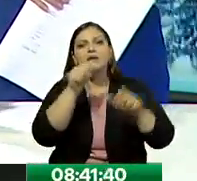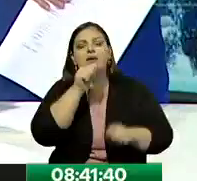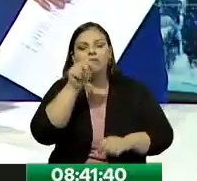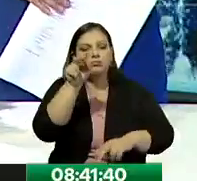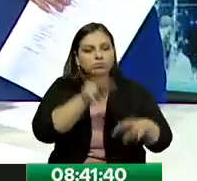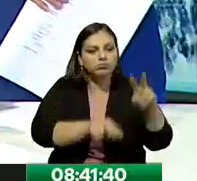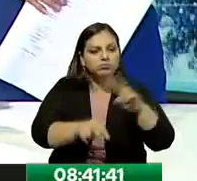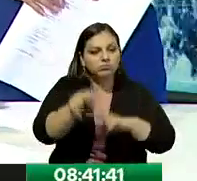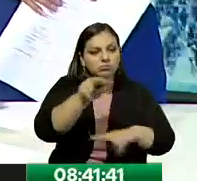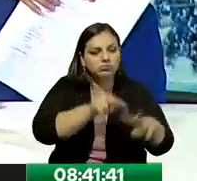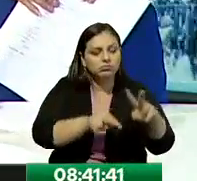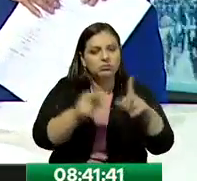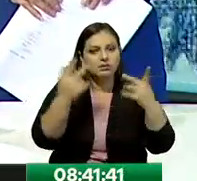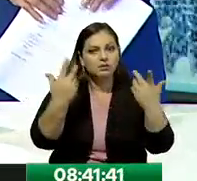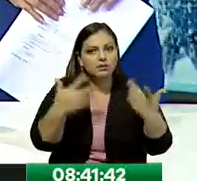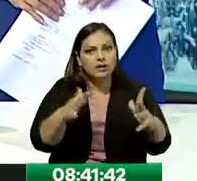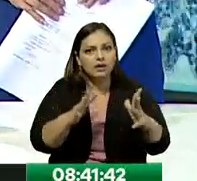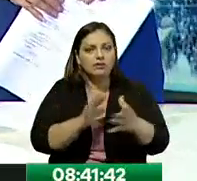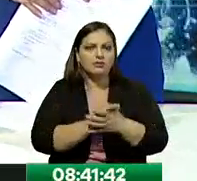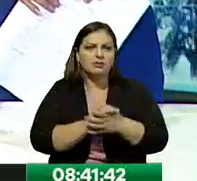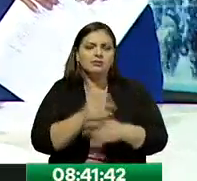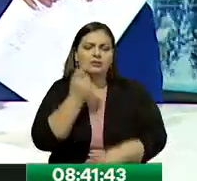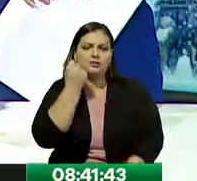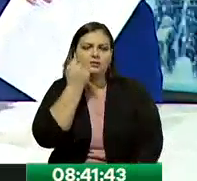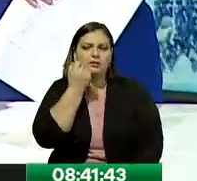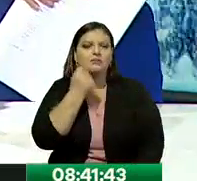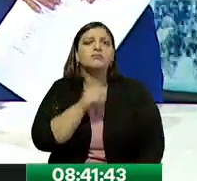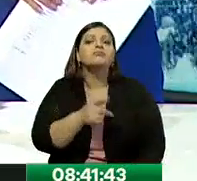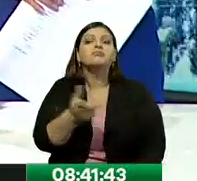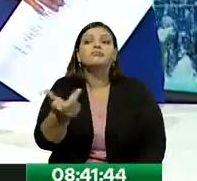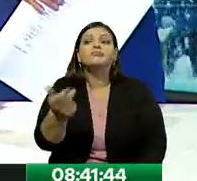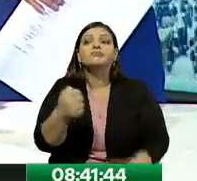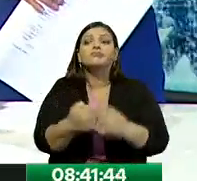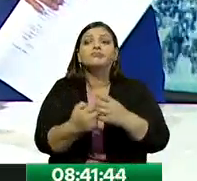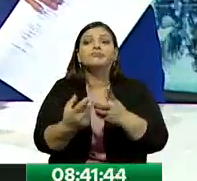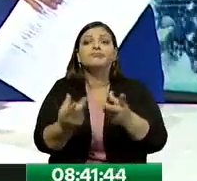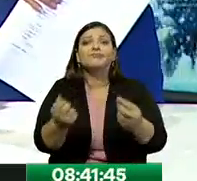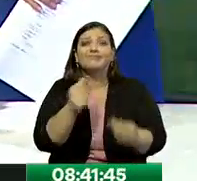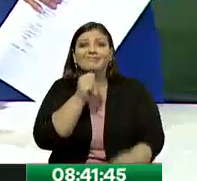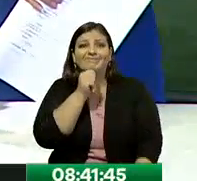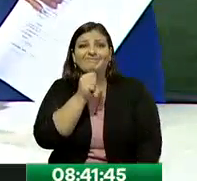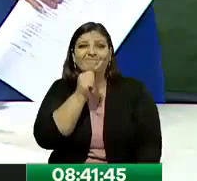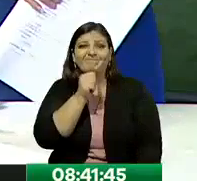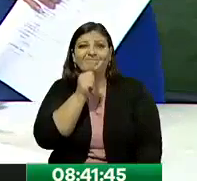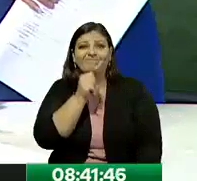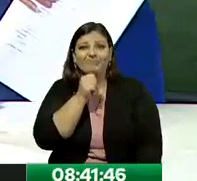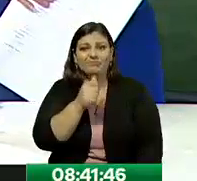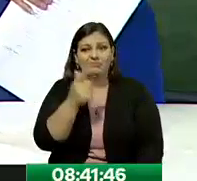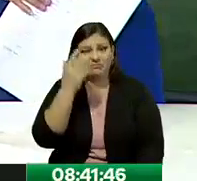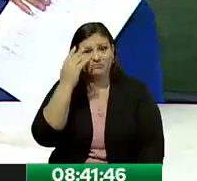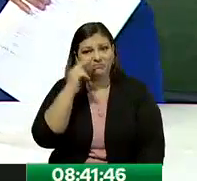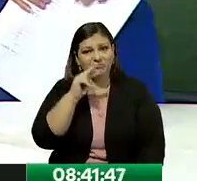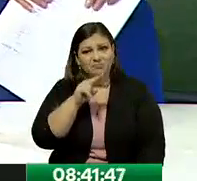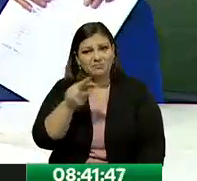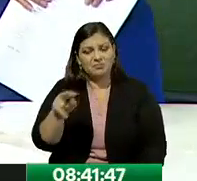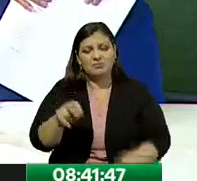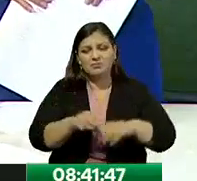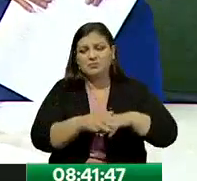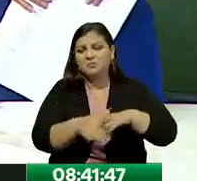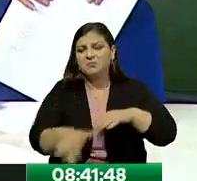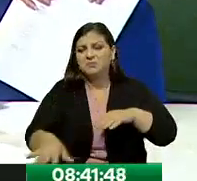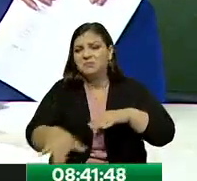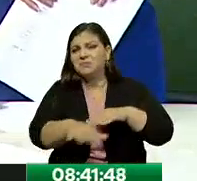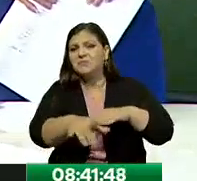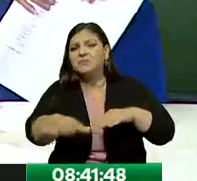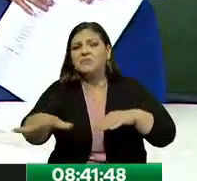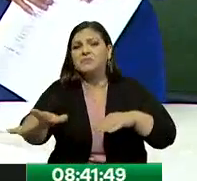ya una situación apremiante la que están viviendo en ese populoso sector y sobre todo porque eso genera un foco infeccioso así